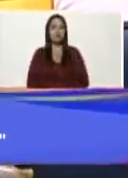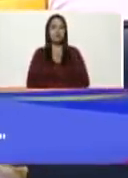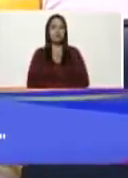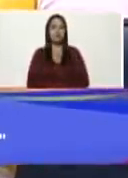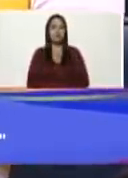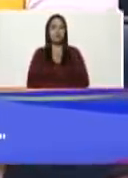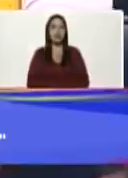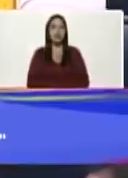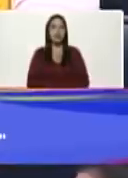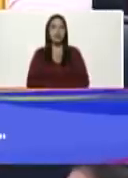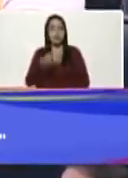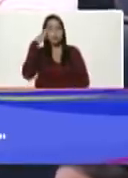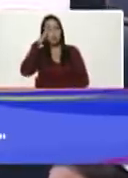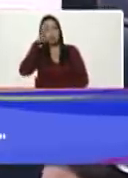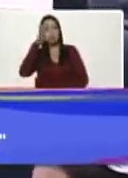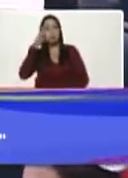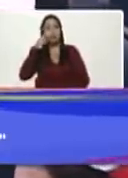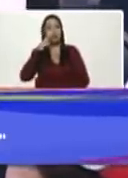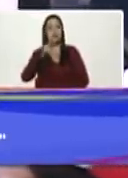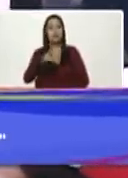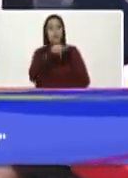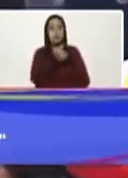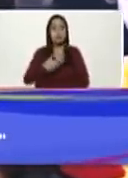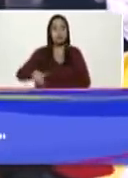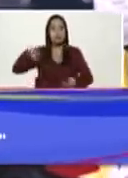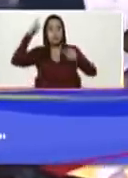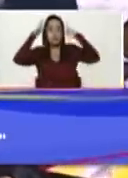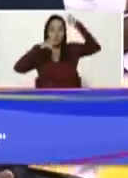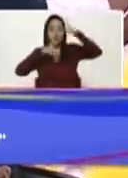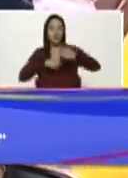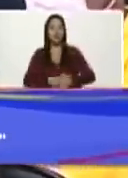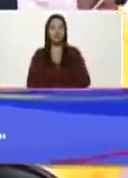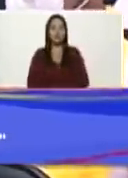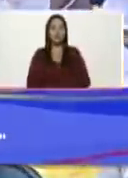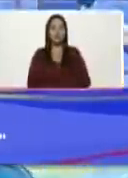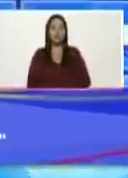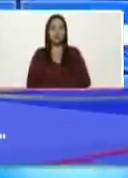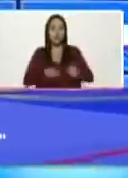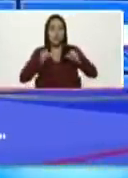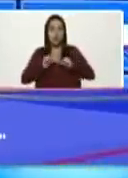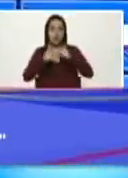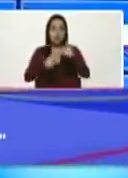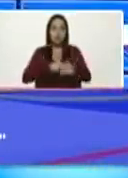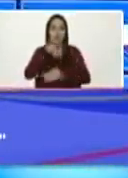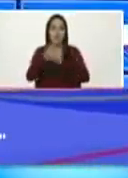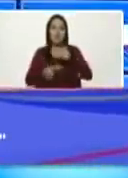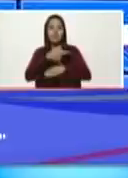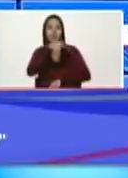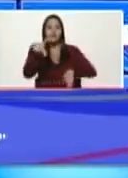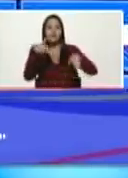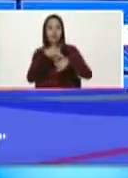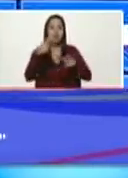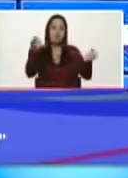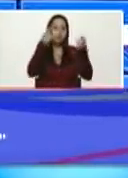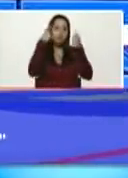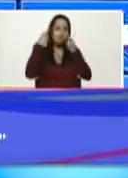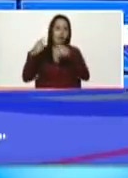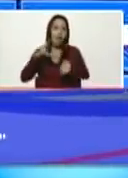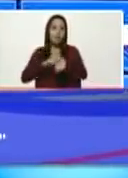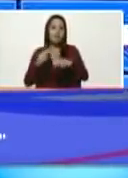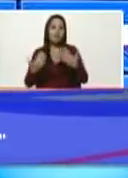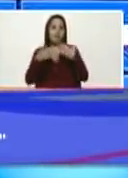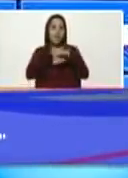profética del comandante Hugo Chávez Frías, que inició el Programa Nacional de Formación de Médicos